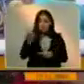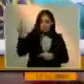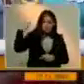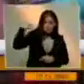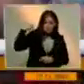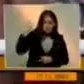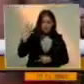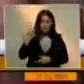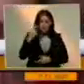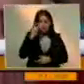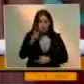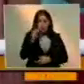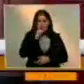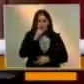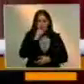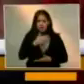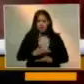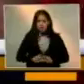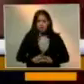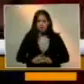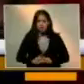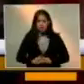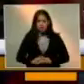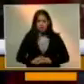espalda así, no vi quién fue.